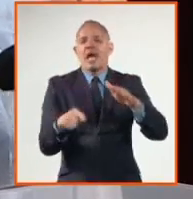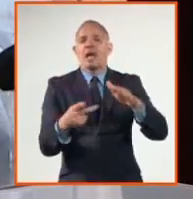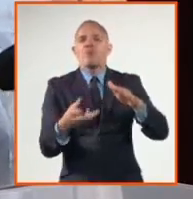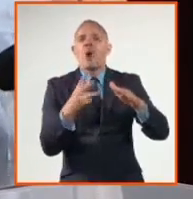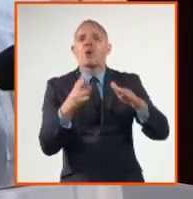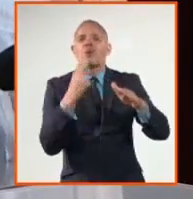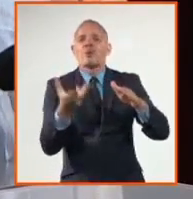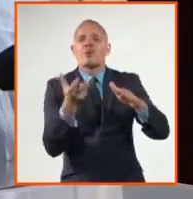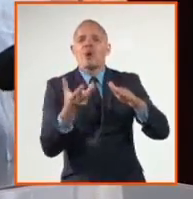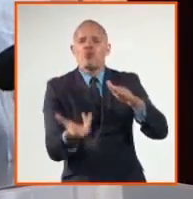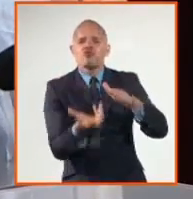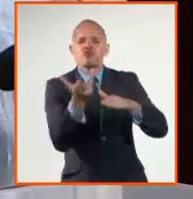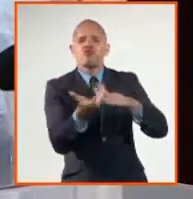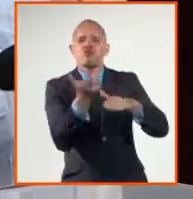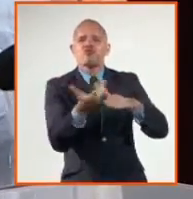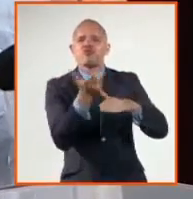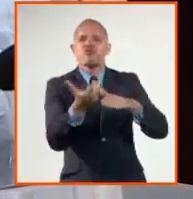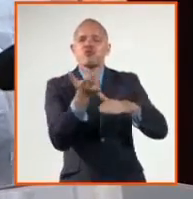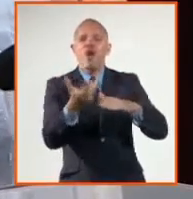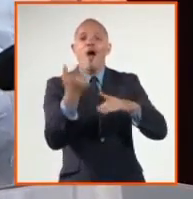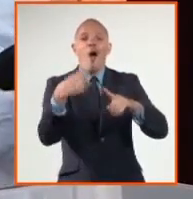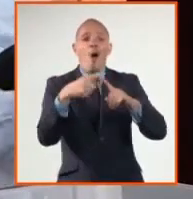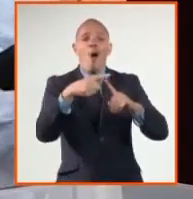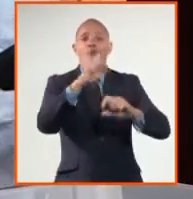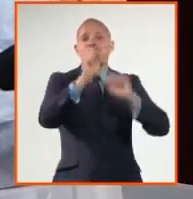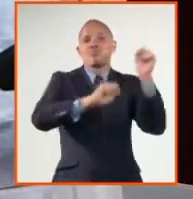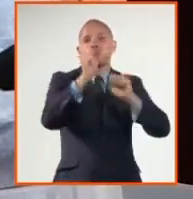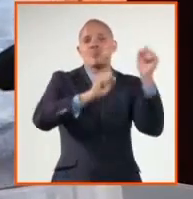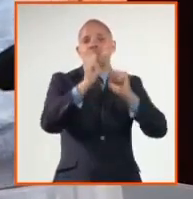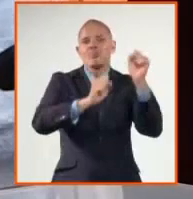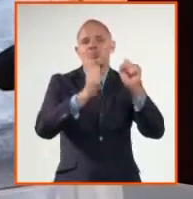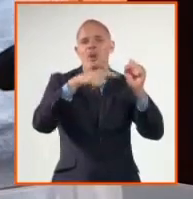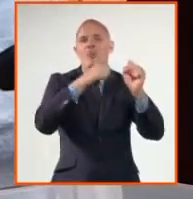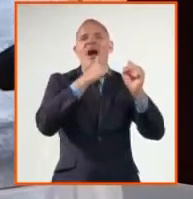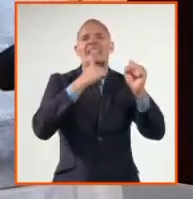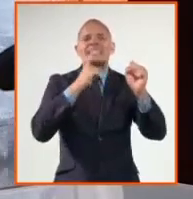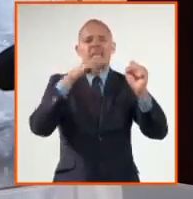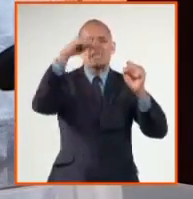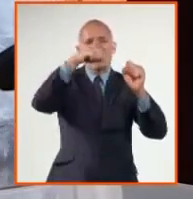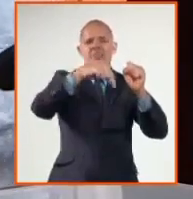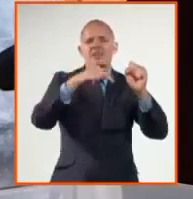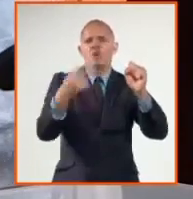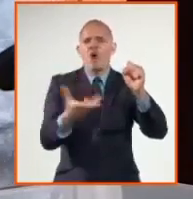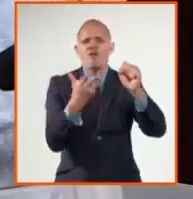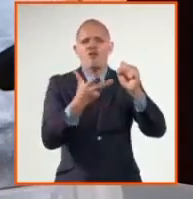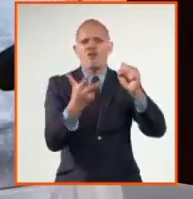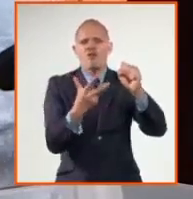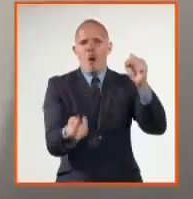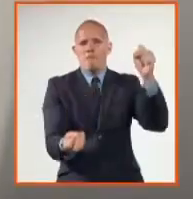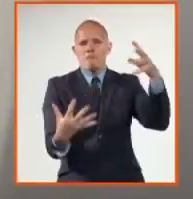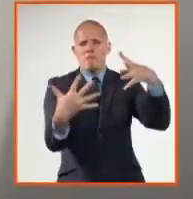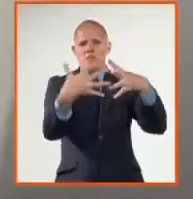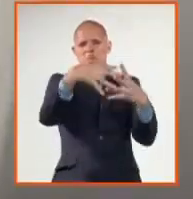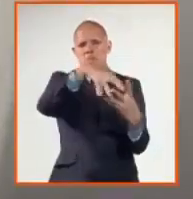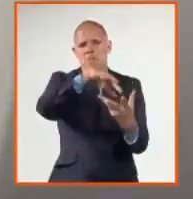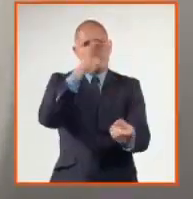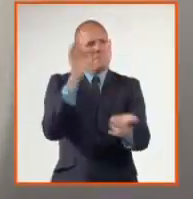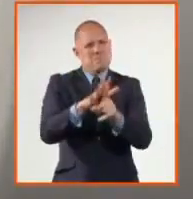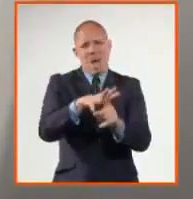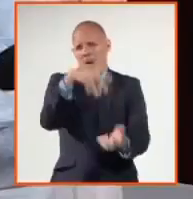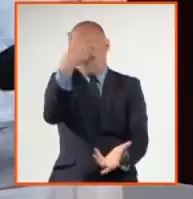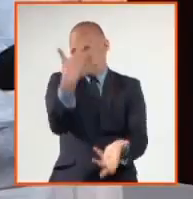sumas era según la rotura esa rotura afectó el aceite bueno y eso fue el inicio de este gen de incendio de